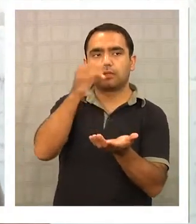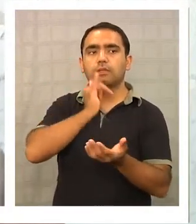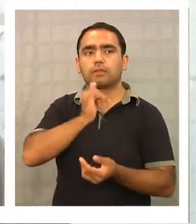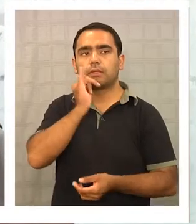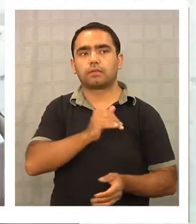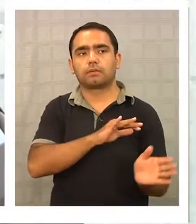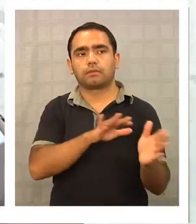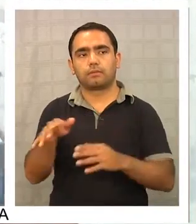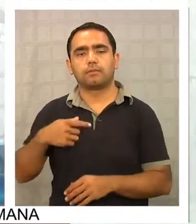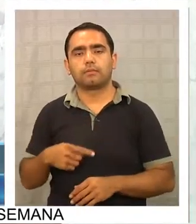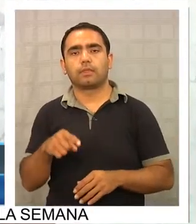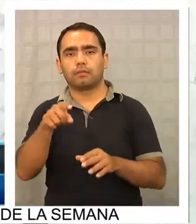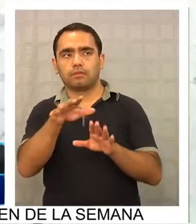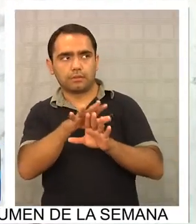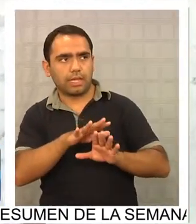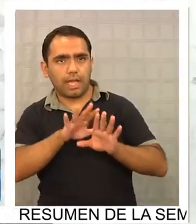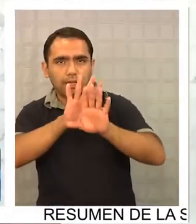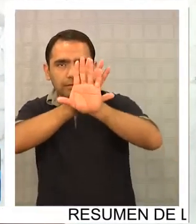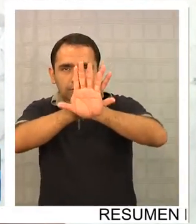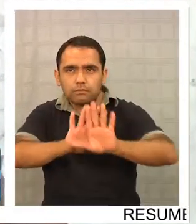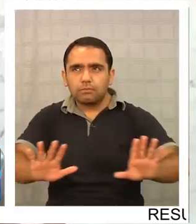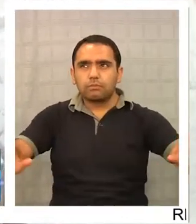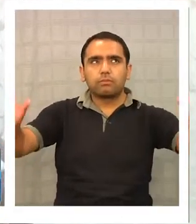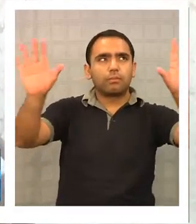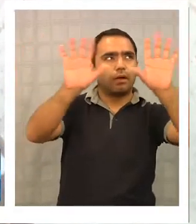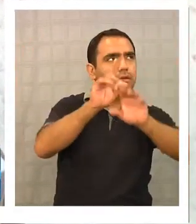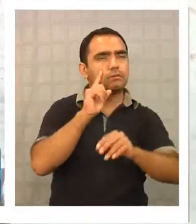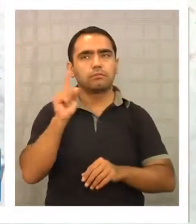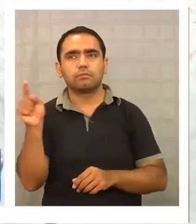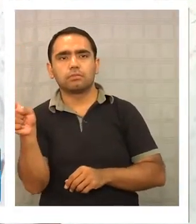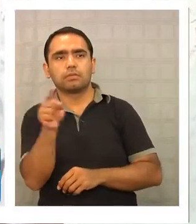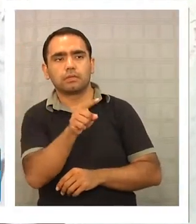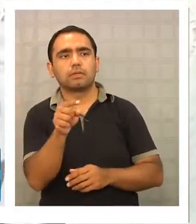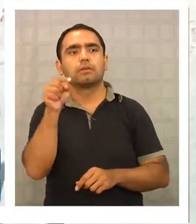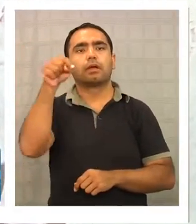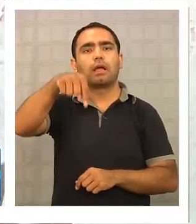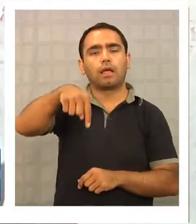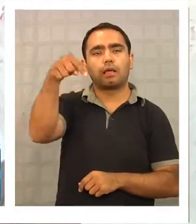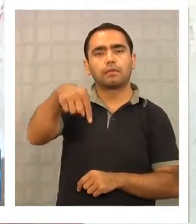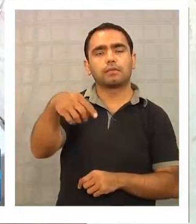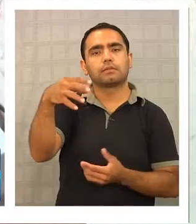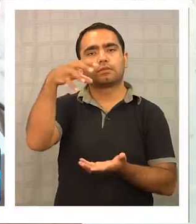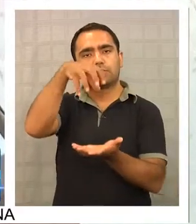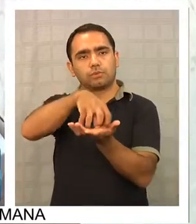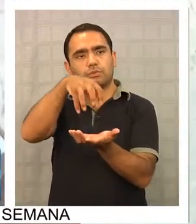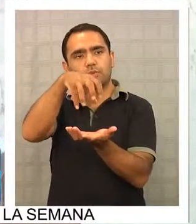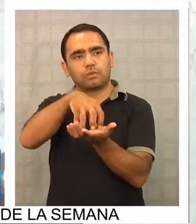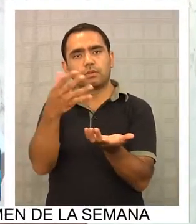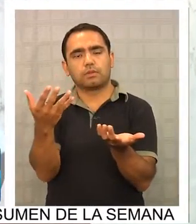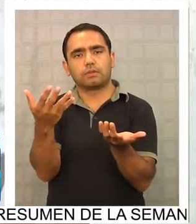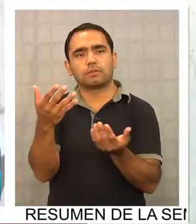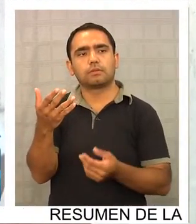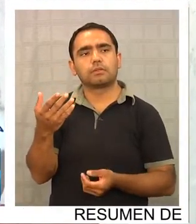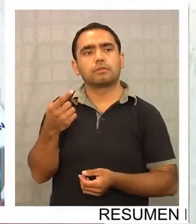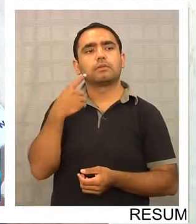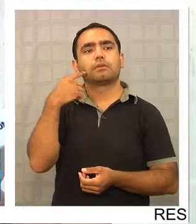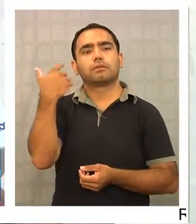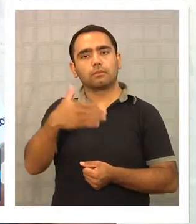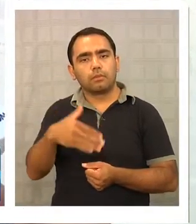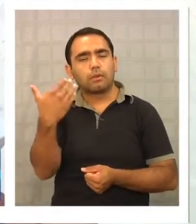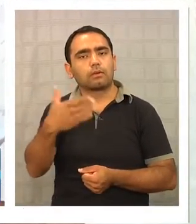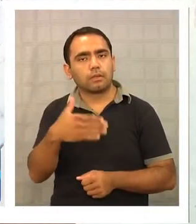Es un gran espacio el que tengo que cubrir, está en medio de aquí de la ciudad, entonces es